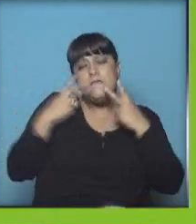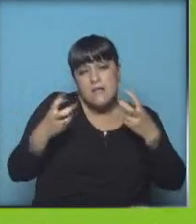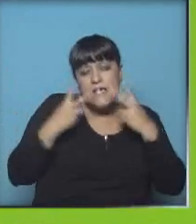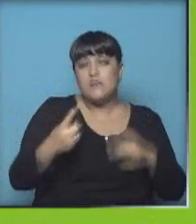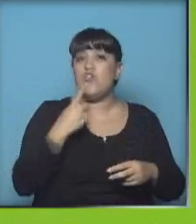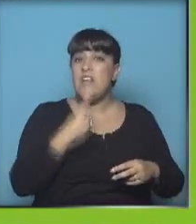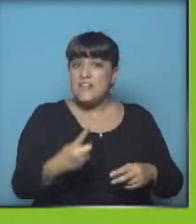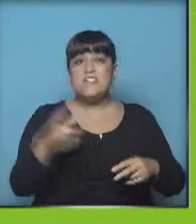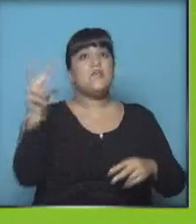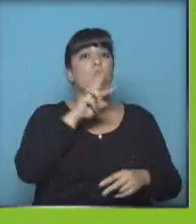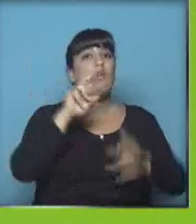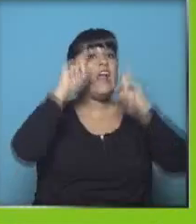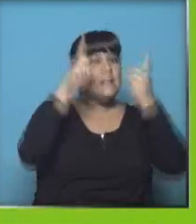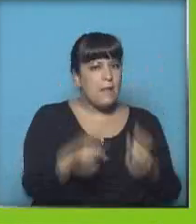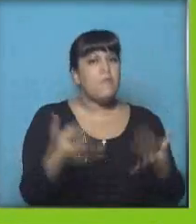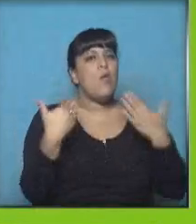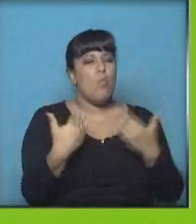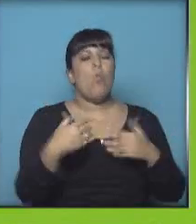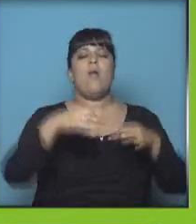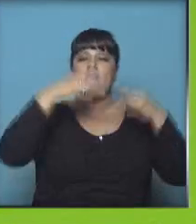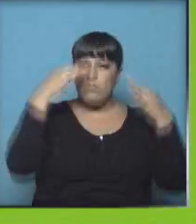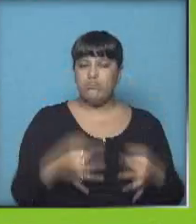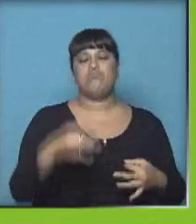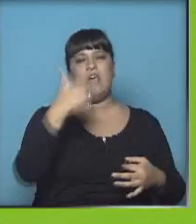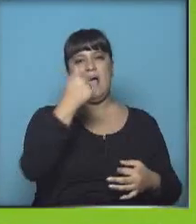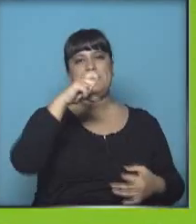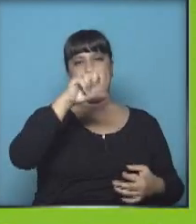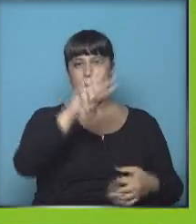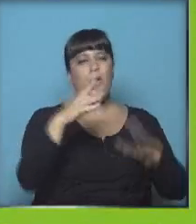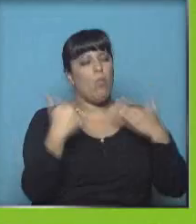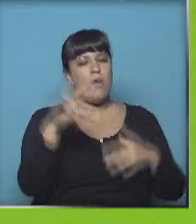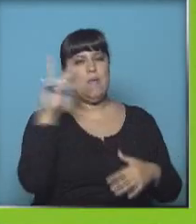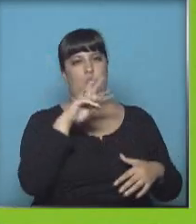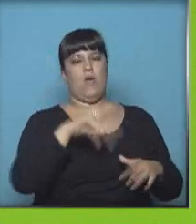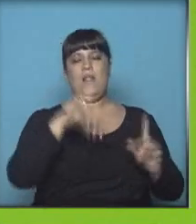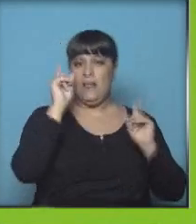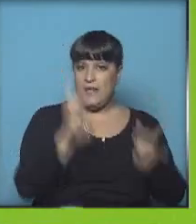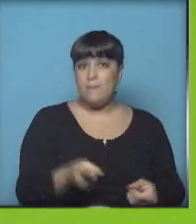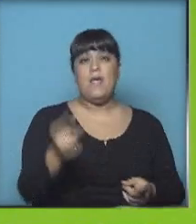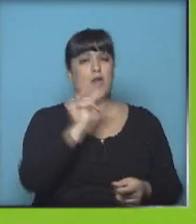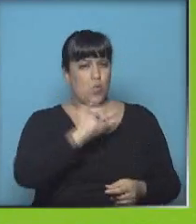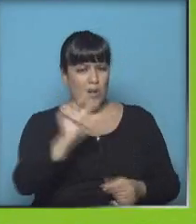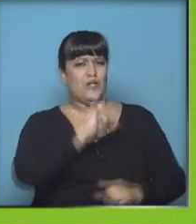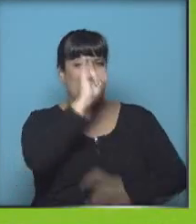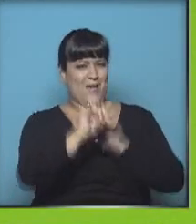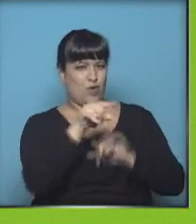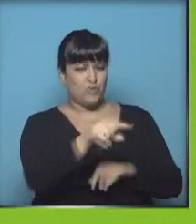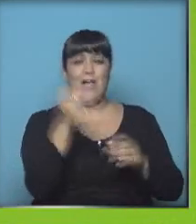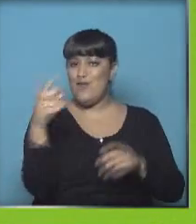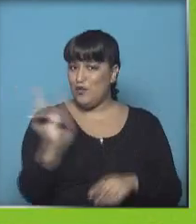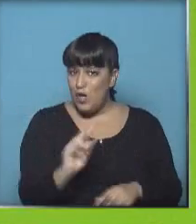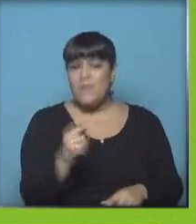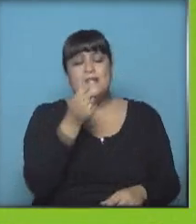mujer también tiene enormes factores de riesgo de sufrir un accidente cerebrovascular. En un ratito hablaremos de eso, así que no te lo pierdas.